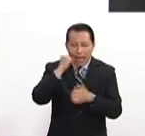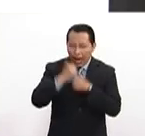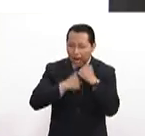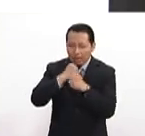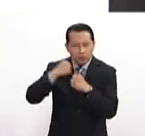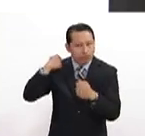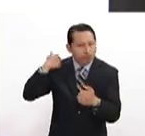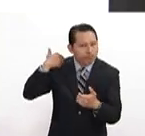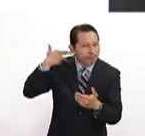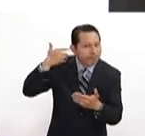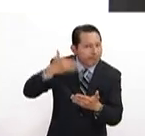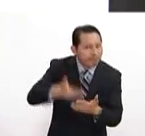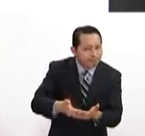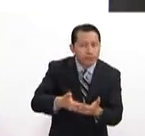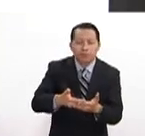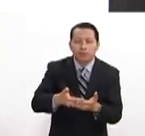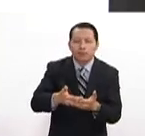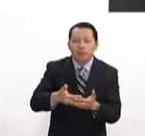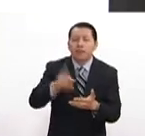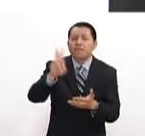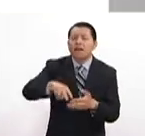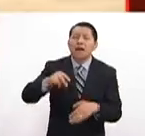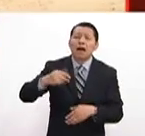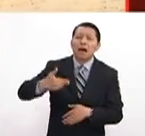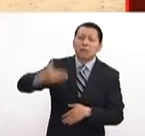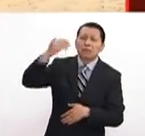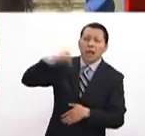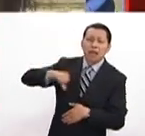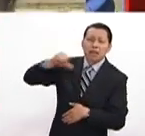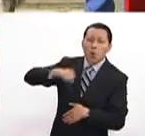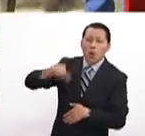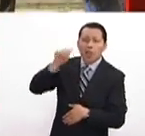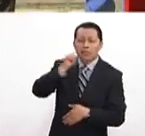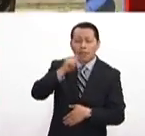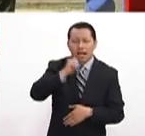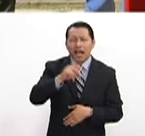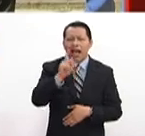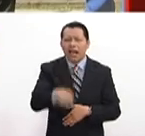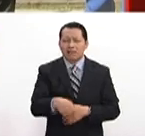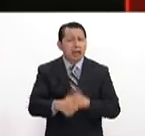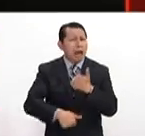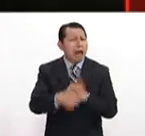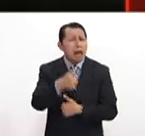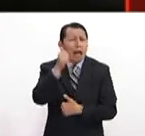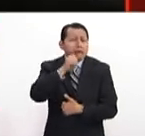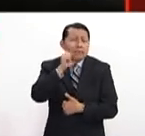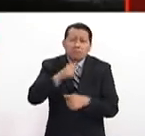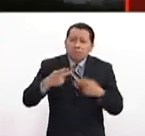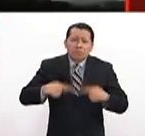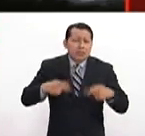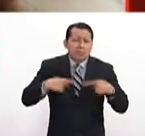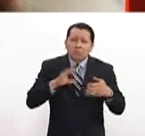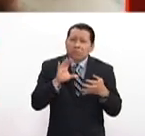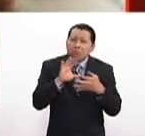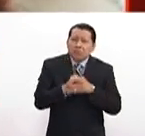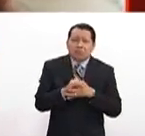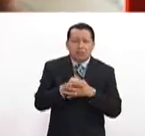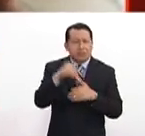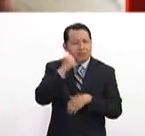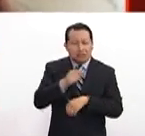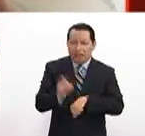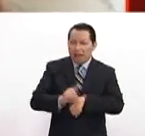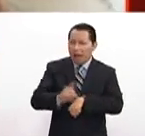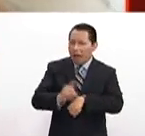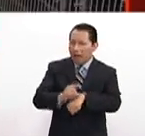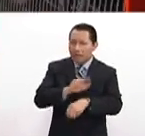años. La verdad, antiguamente la carrera siempre ha sido parte de la sociedad, o sea, no hay actividad que hagamos todos los